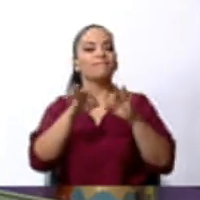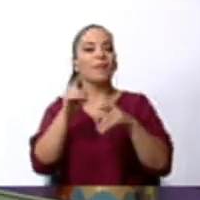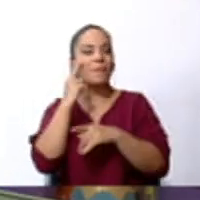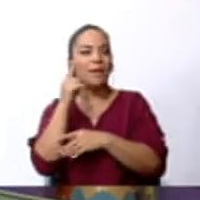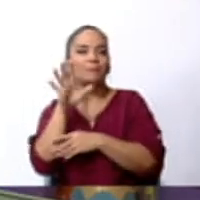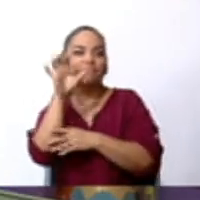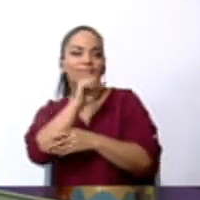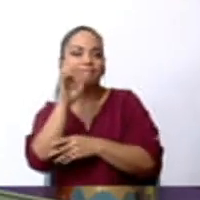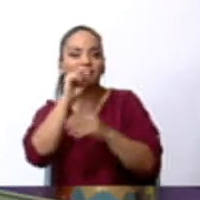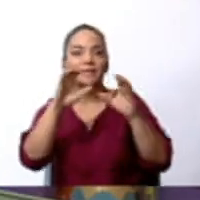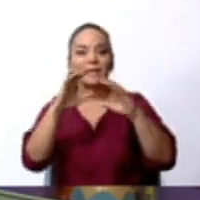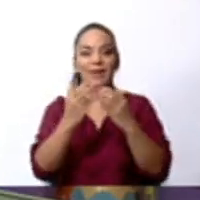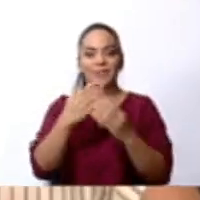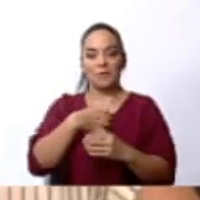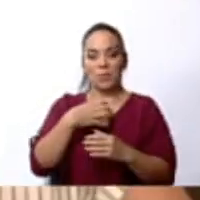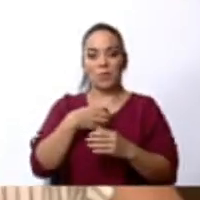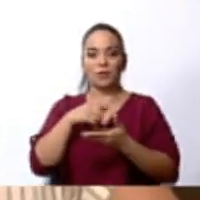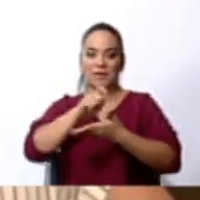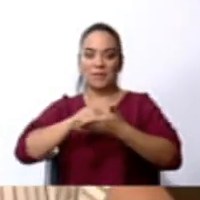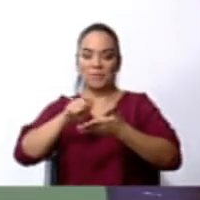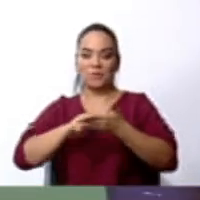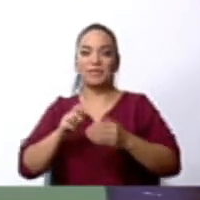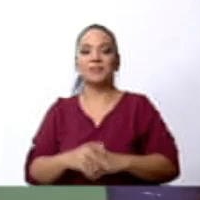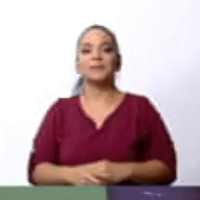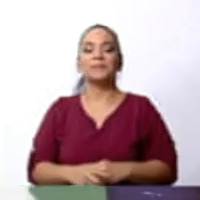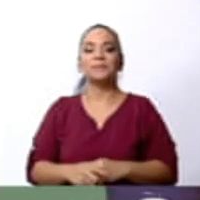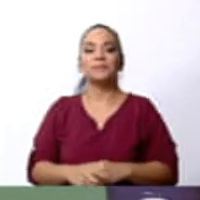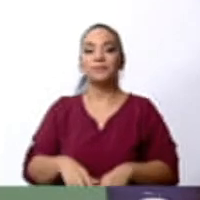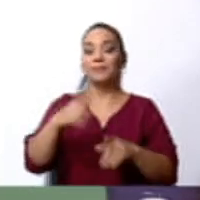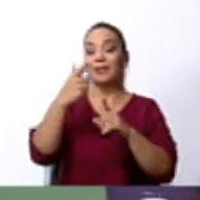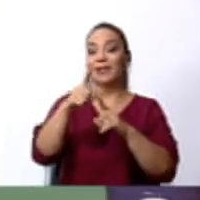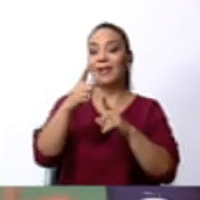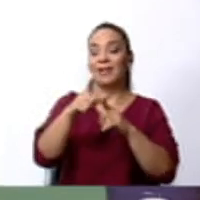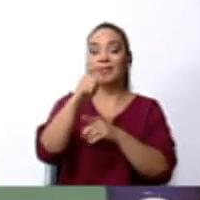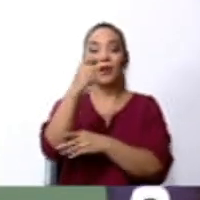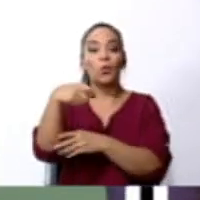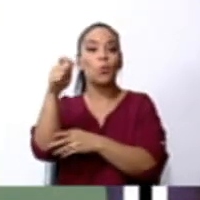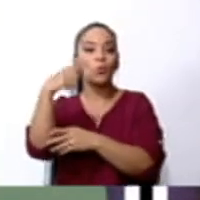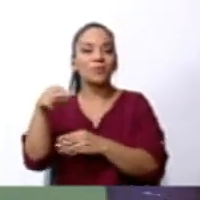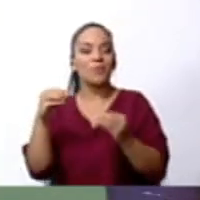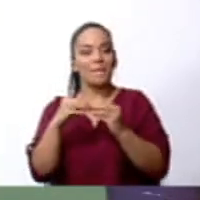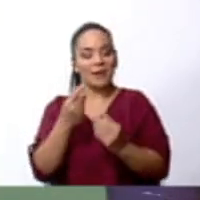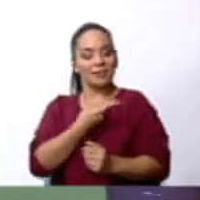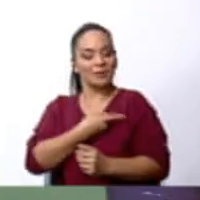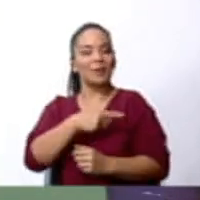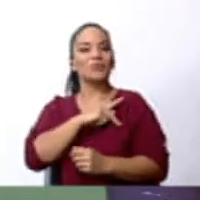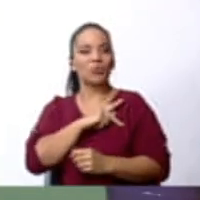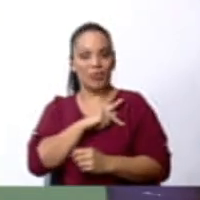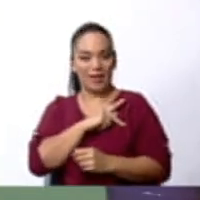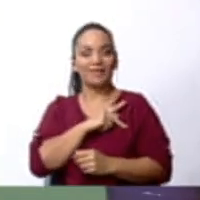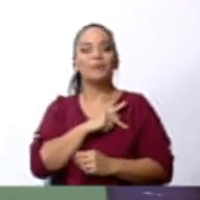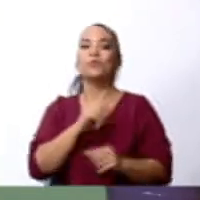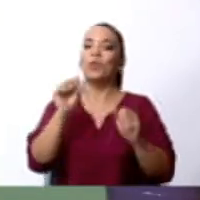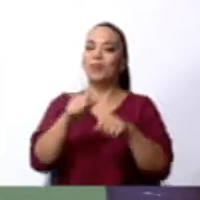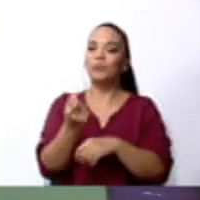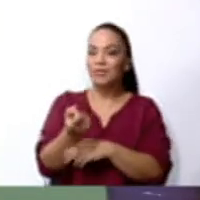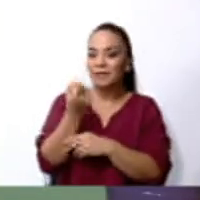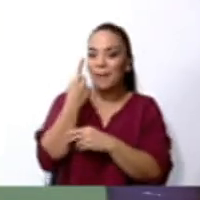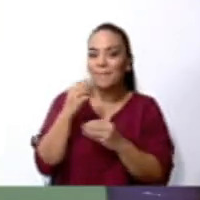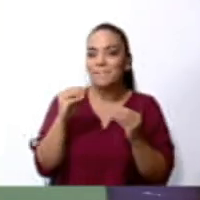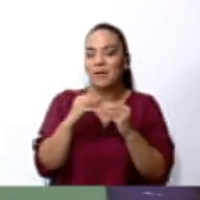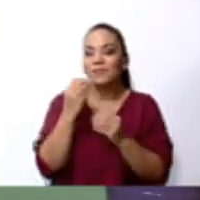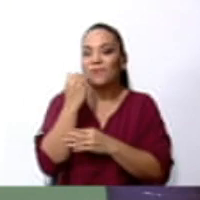tener nuestros propios apuntes. De hecho, la letra cursiva es como más personal, porque la podemos entender